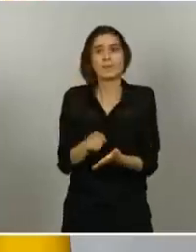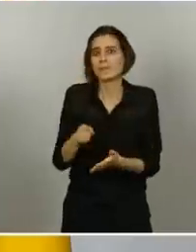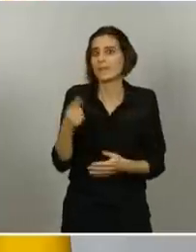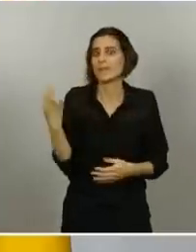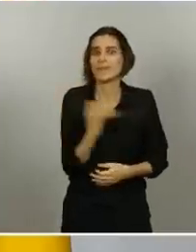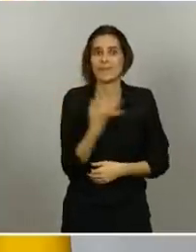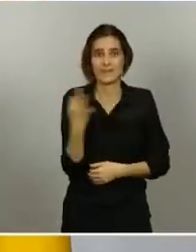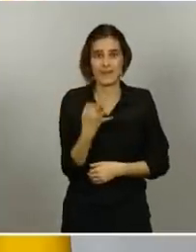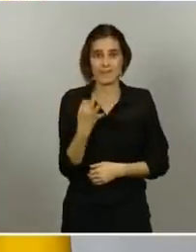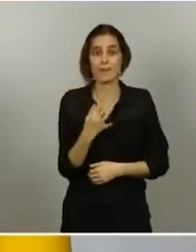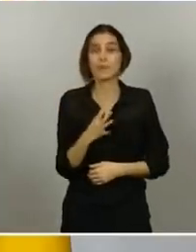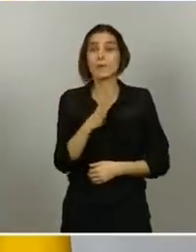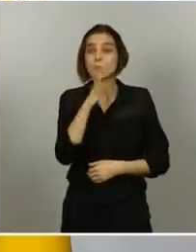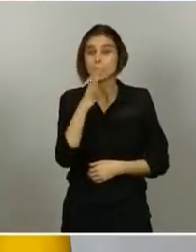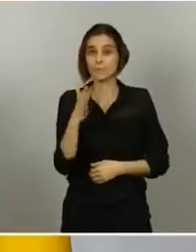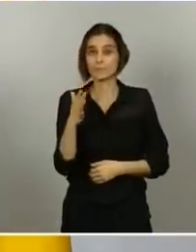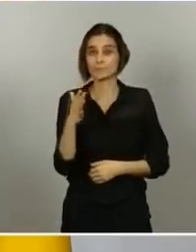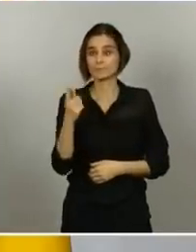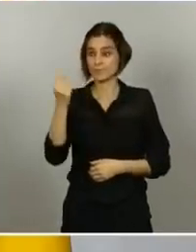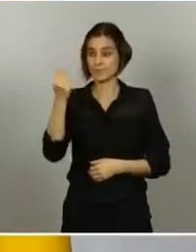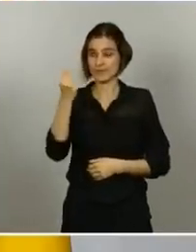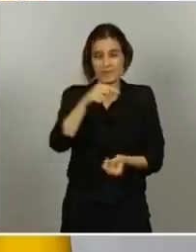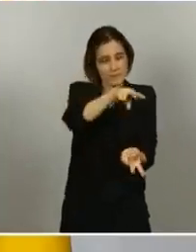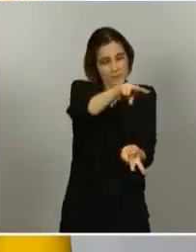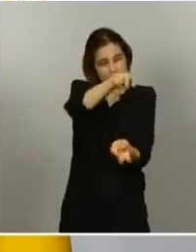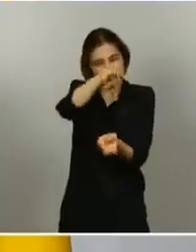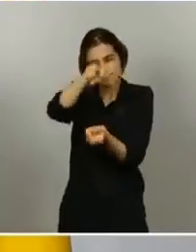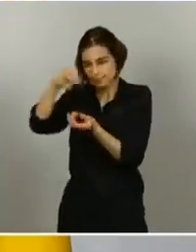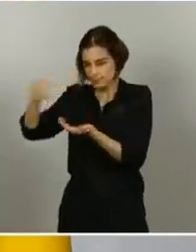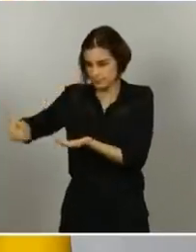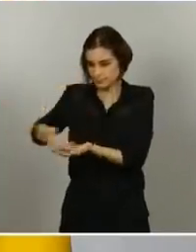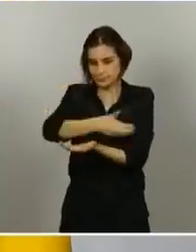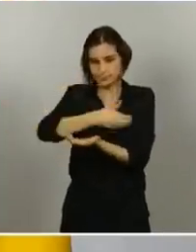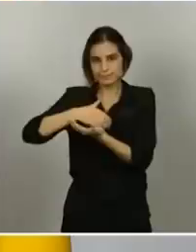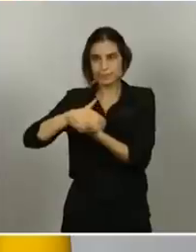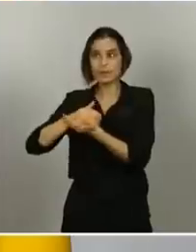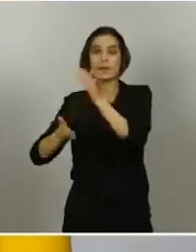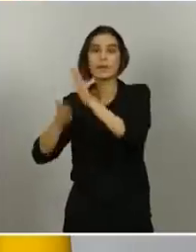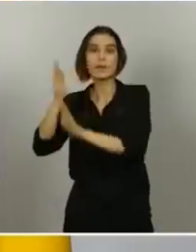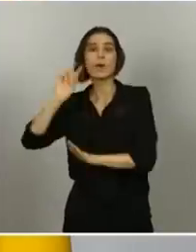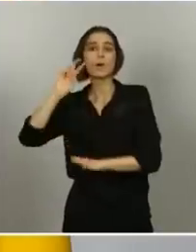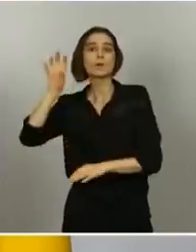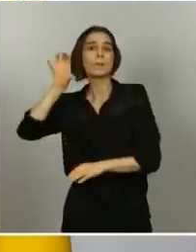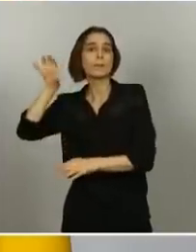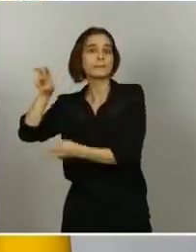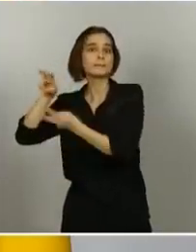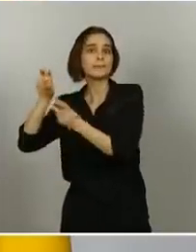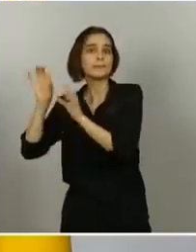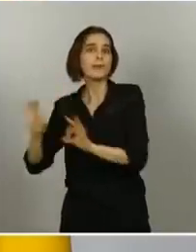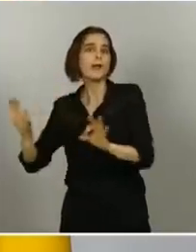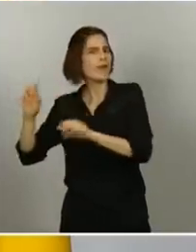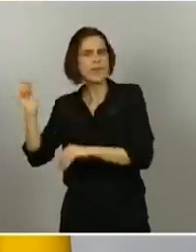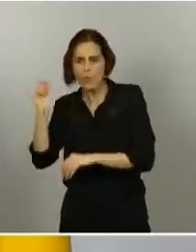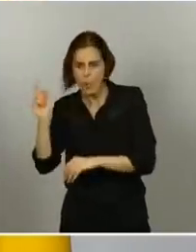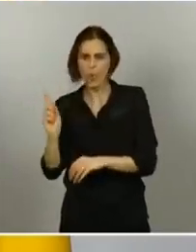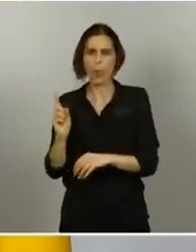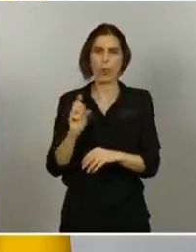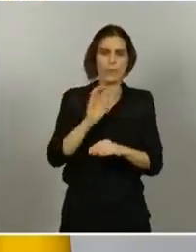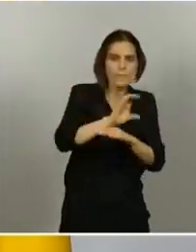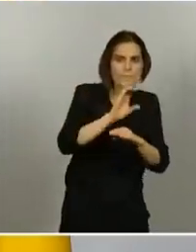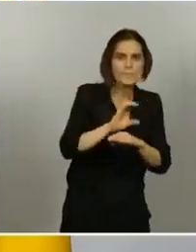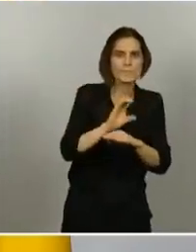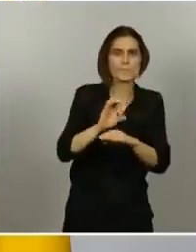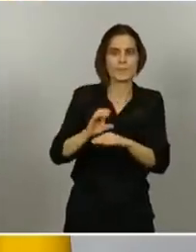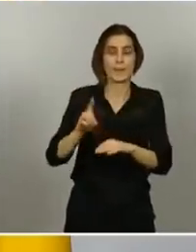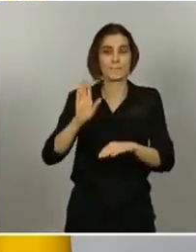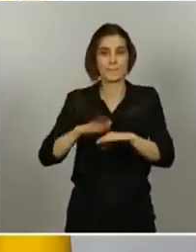fiscal van a ir directamente ao consumo permitindo ás empresas e aos autónomos seguir facturando algo que é condición de posibilidad